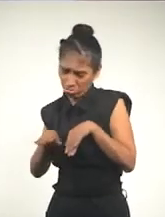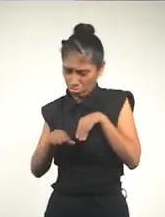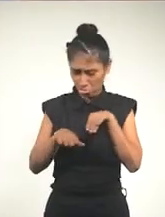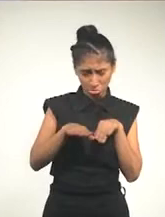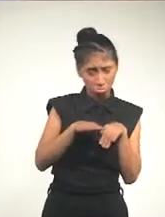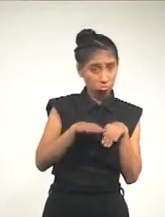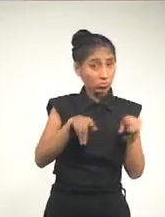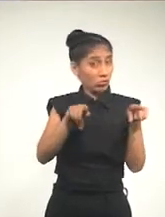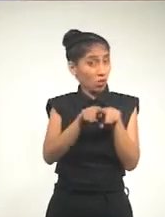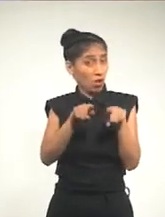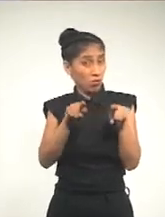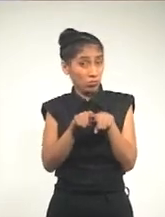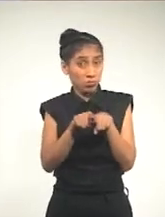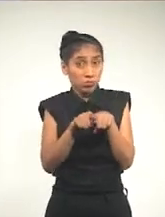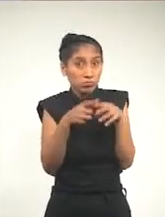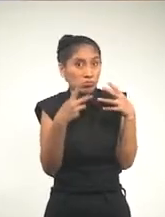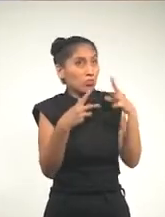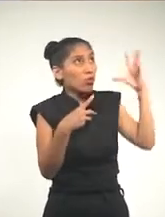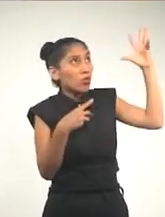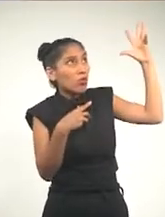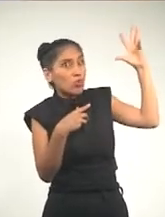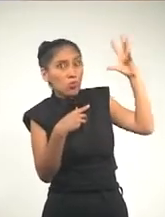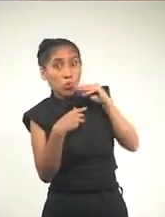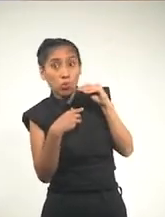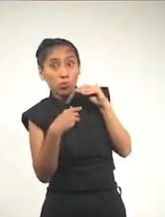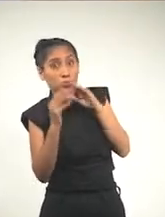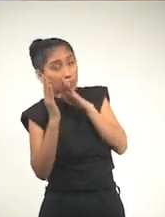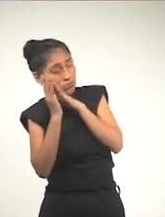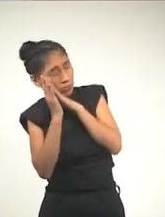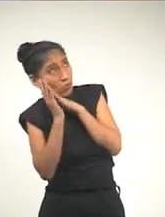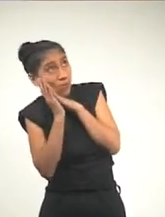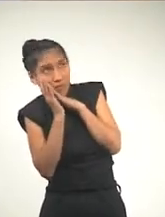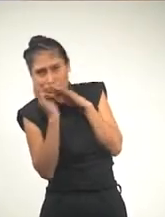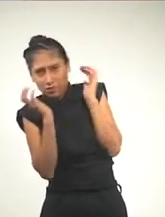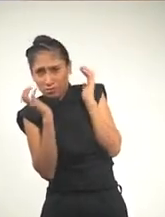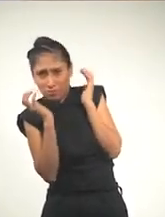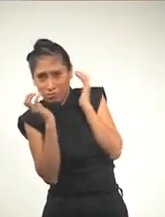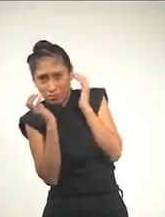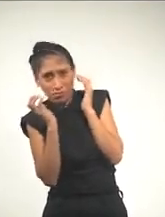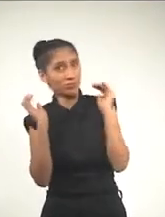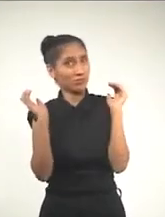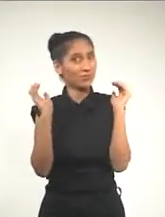O podemos sentir miedo cuando apagamos la luz para dormir.